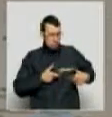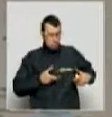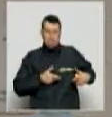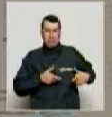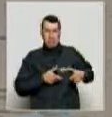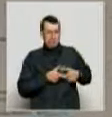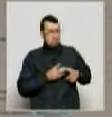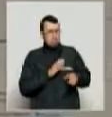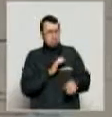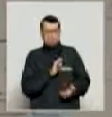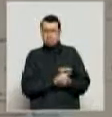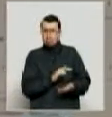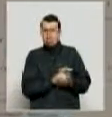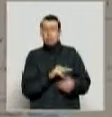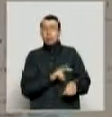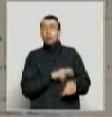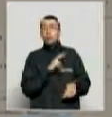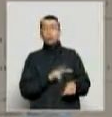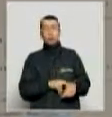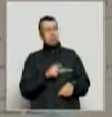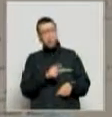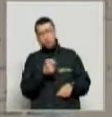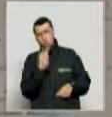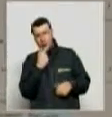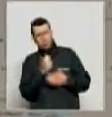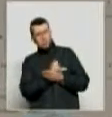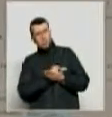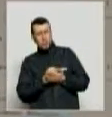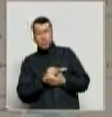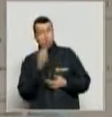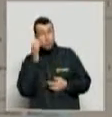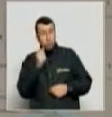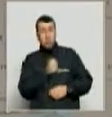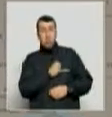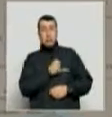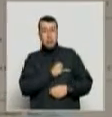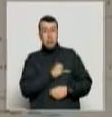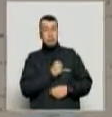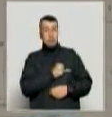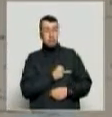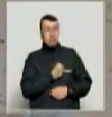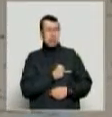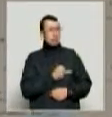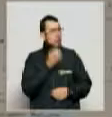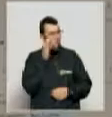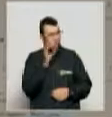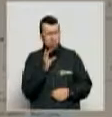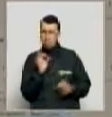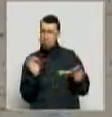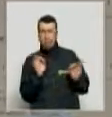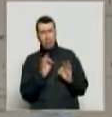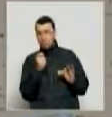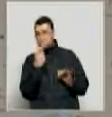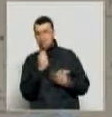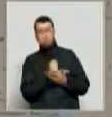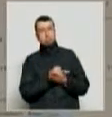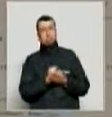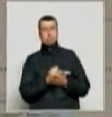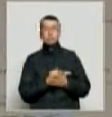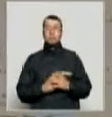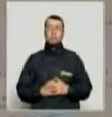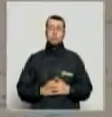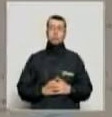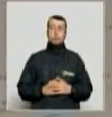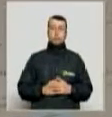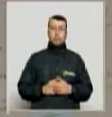También inferimos de que en este momento no está tomando ningún medicamento que acelere o desacelere la función cardíaca. Por lo tanto,